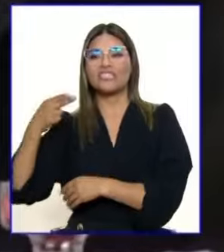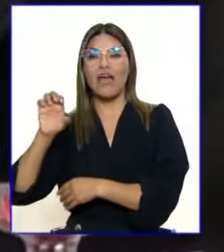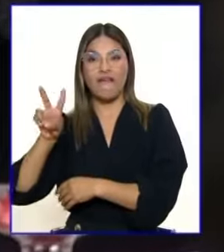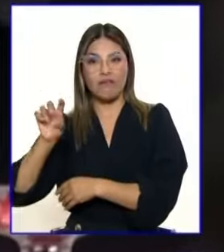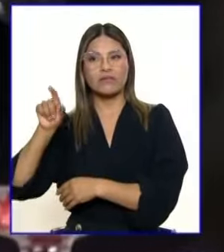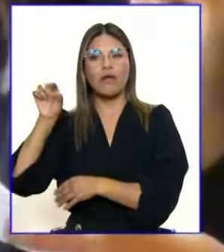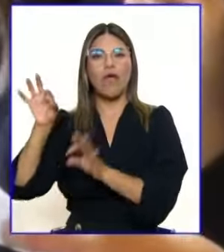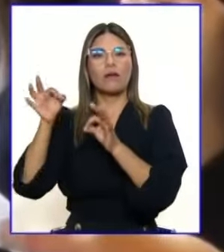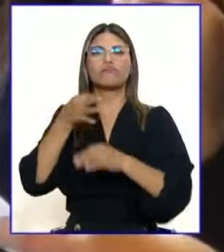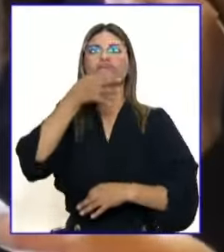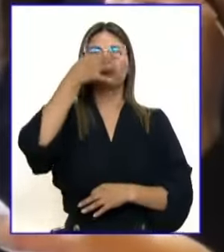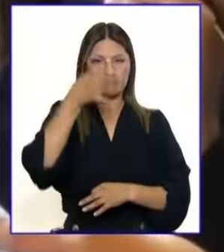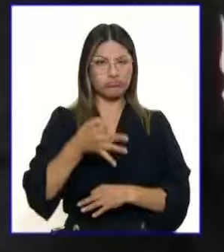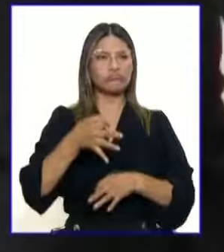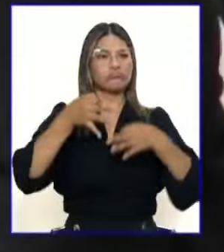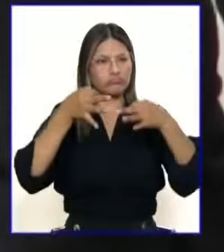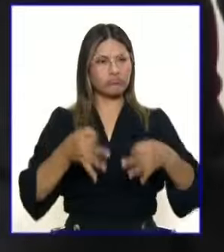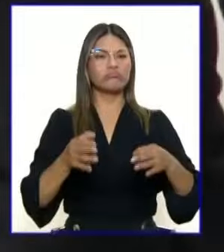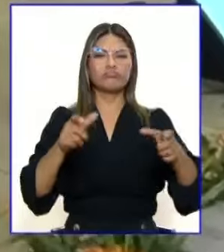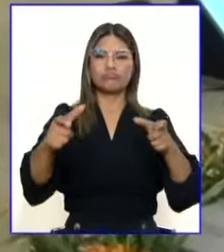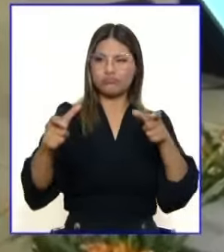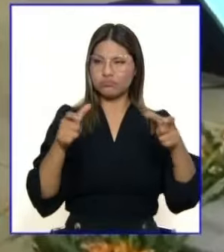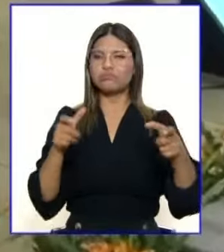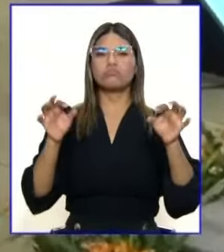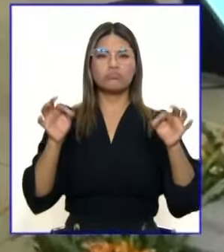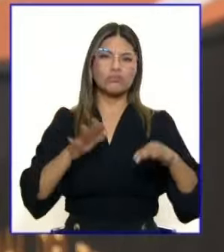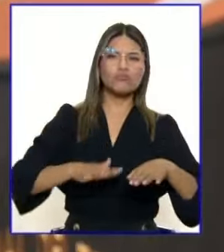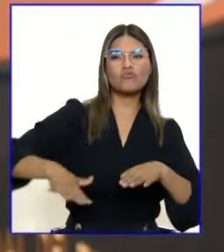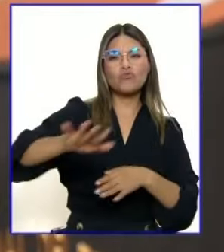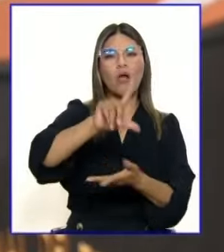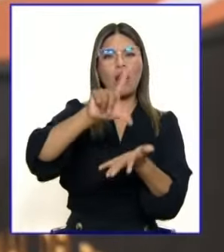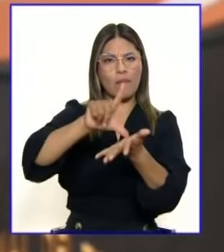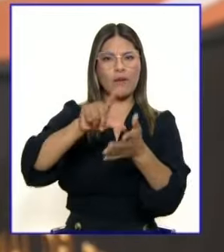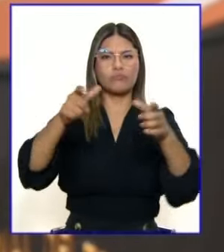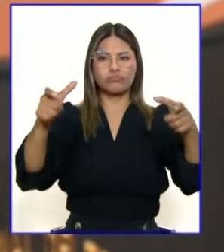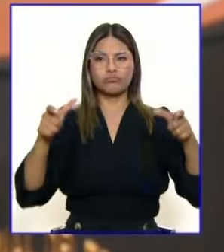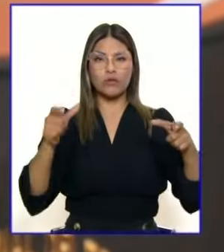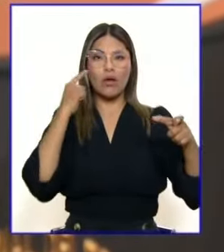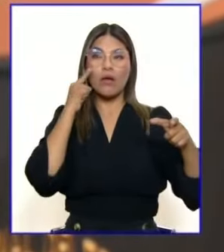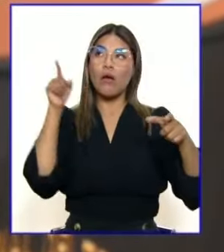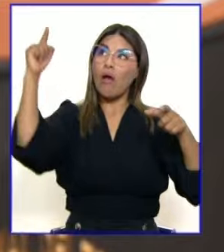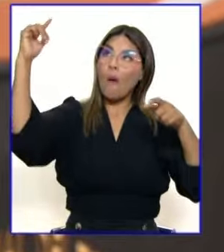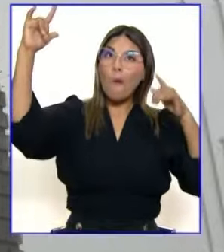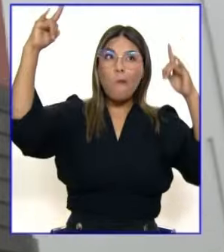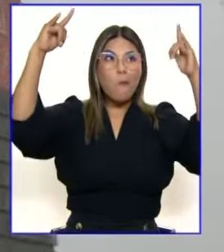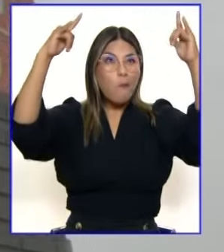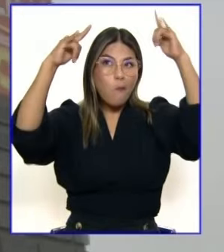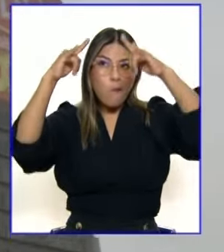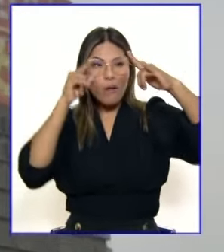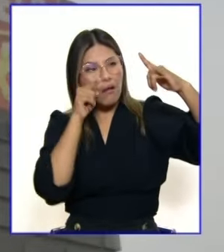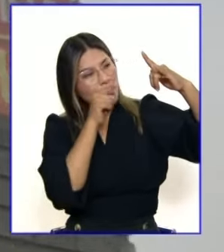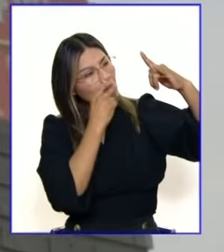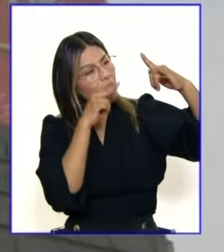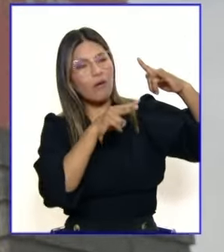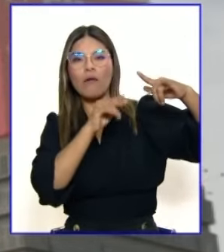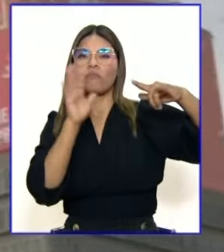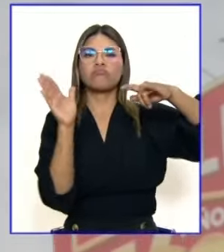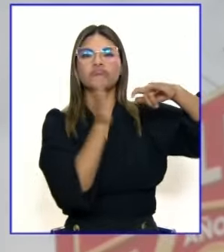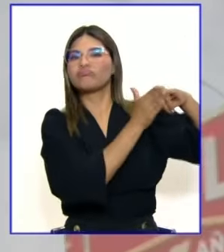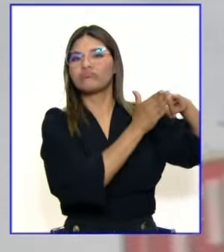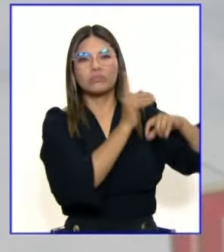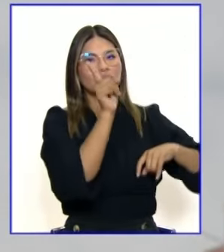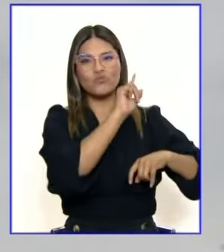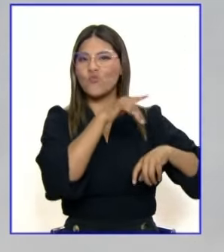zonas estratégicas de la capital y anunció que neutralizarán a todo dron que no sea del ejército o de la